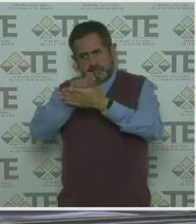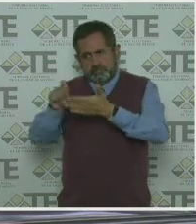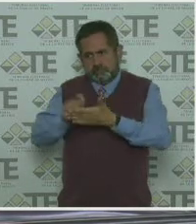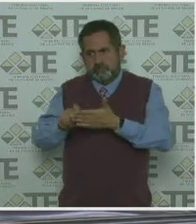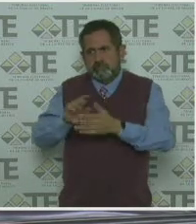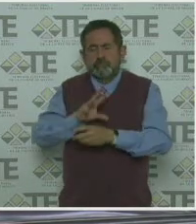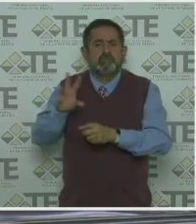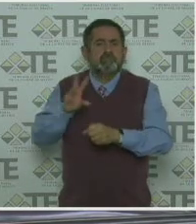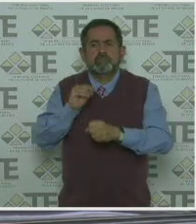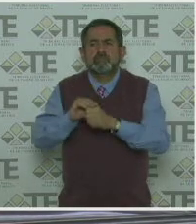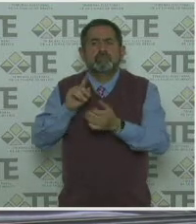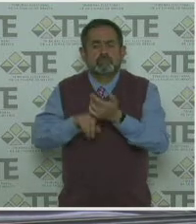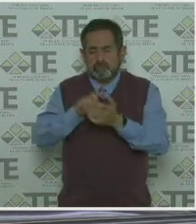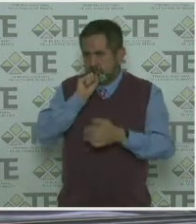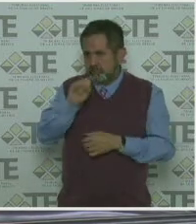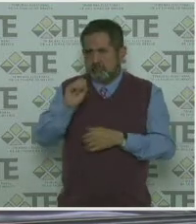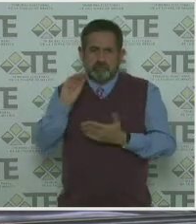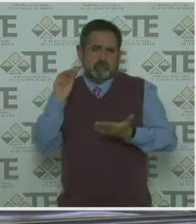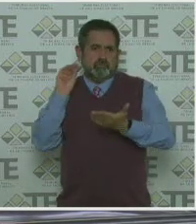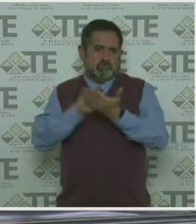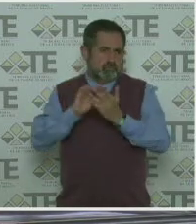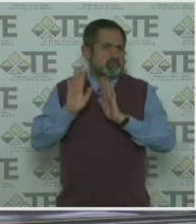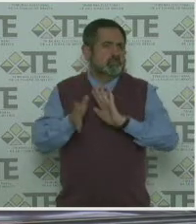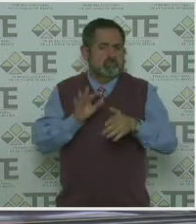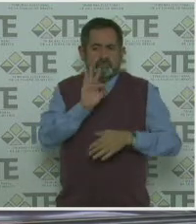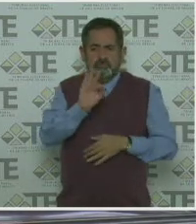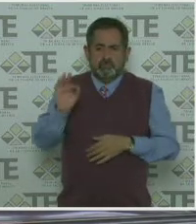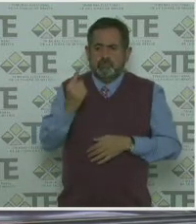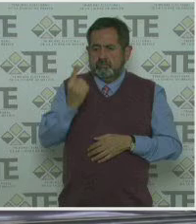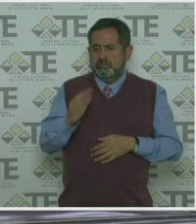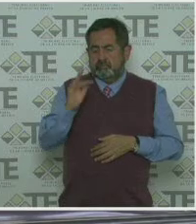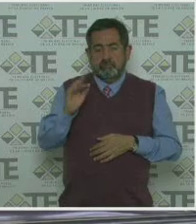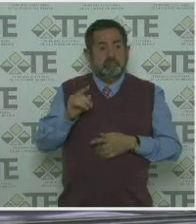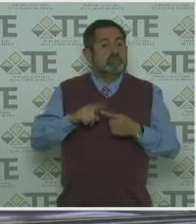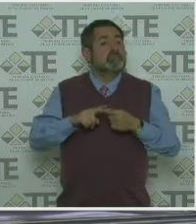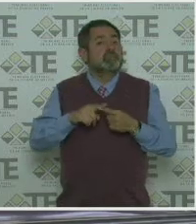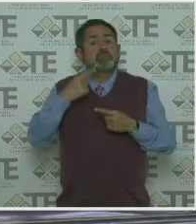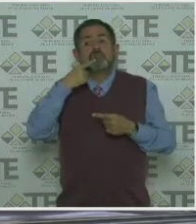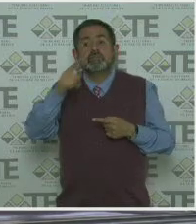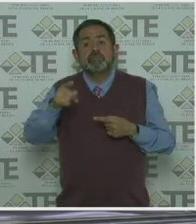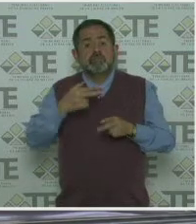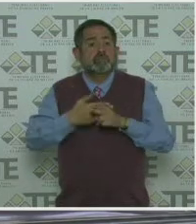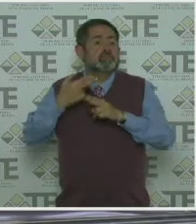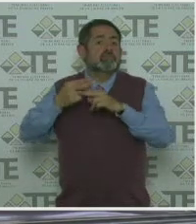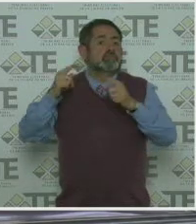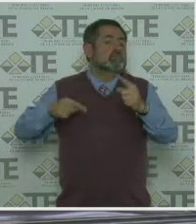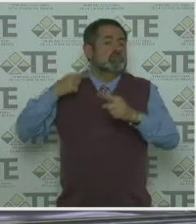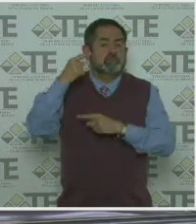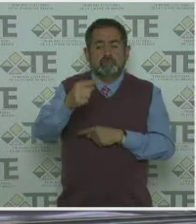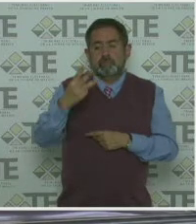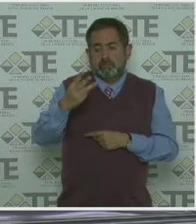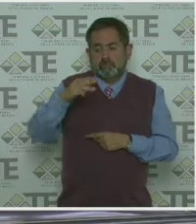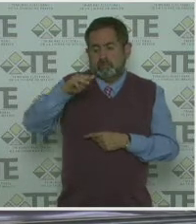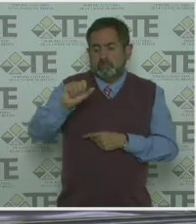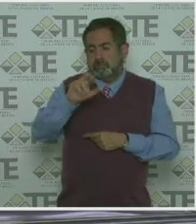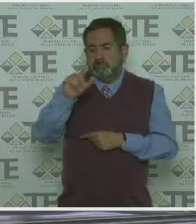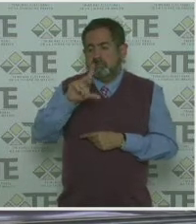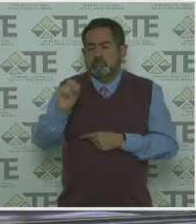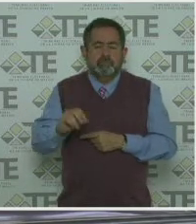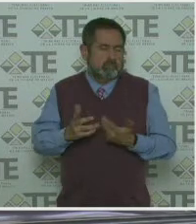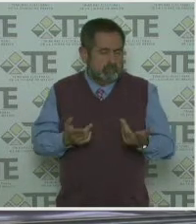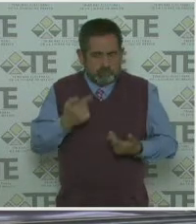leyenda fueron fijadas en esa fecha y la demanda fue presentada hasta el 3 de marzo, pues me parece que